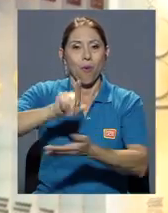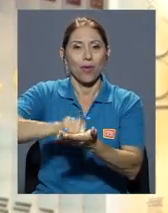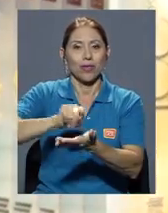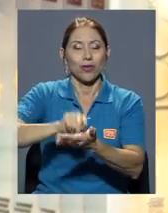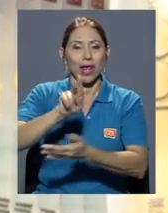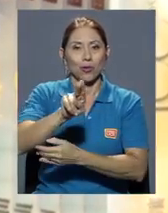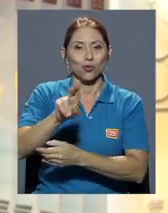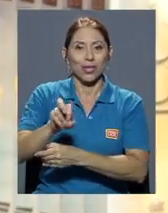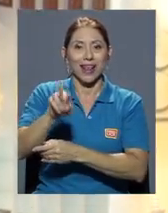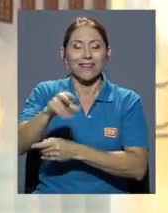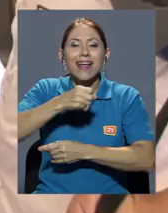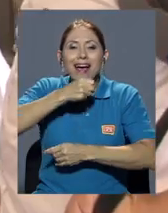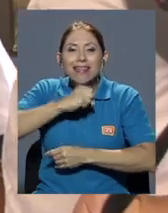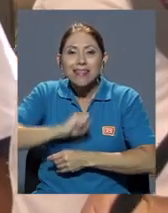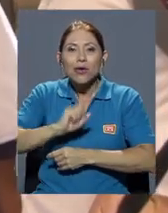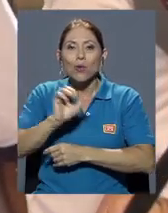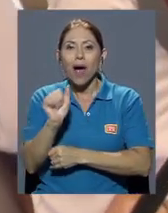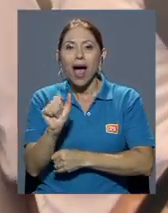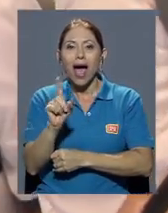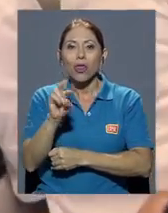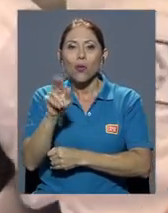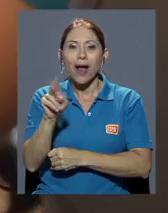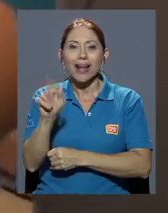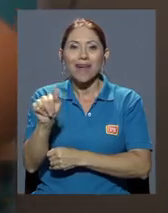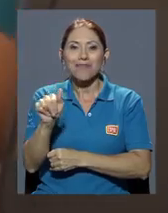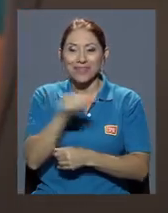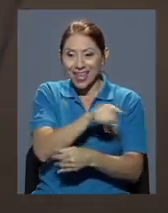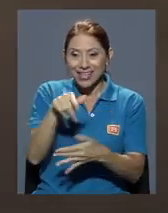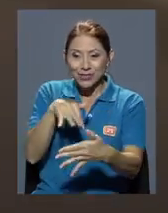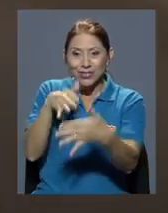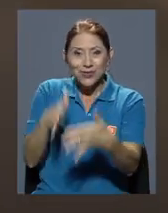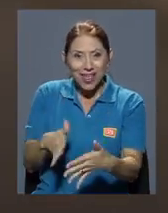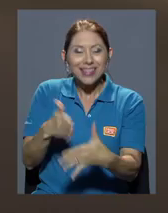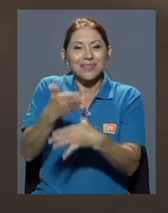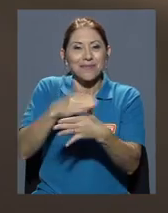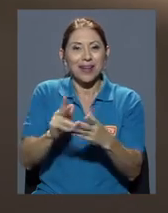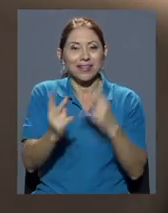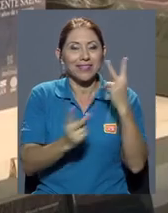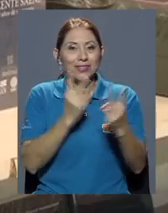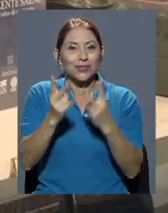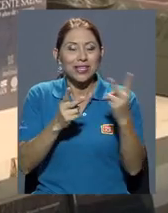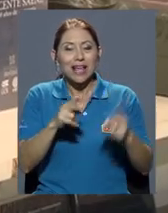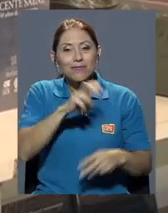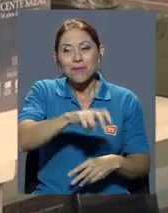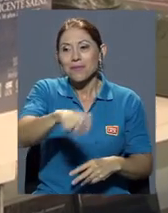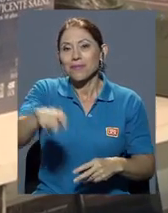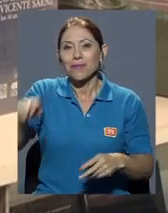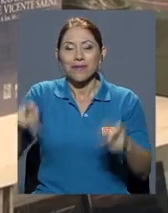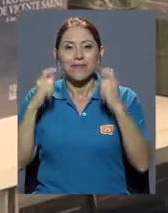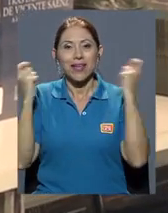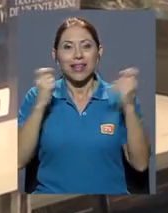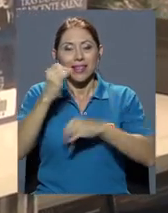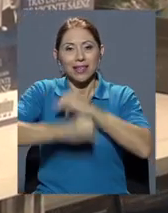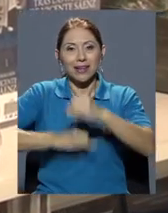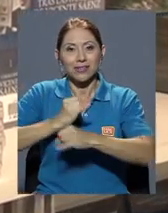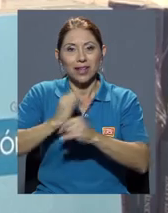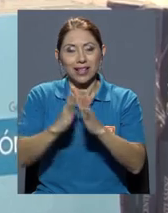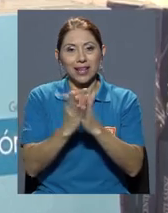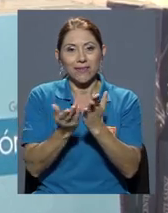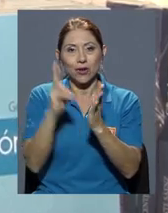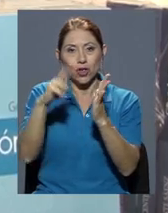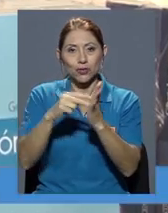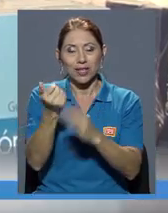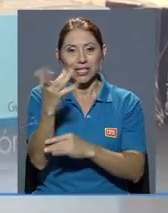en la antigua aduana. Los escolares fueron parte de los visitantes que recorrieron la Feria Internacional del Libro 2018.